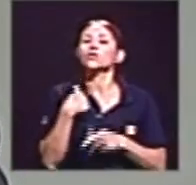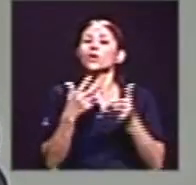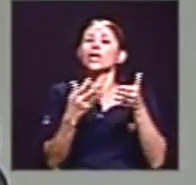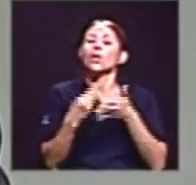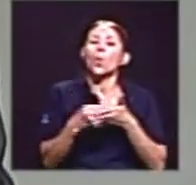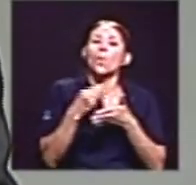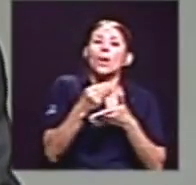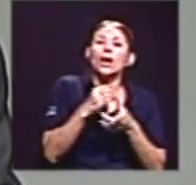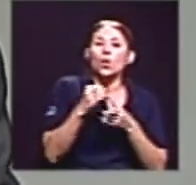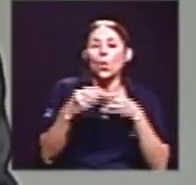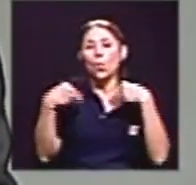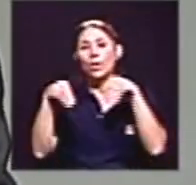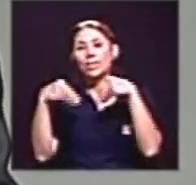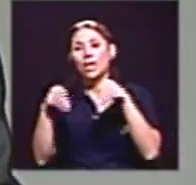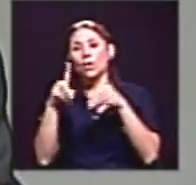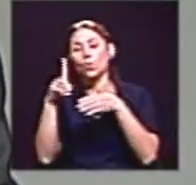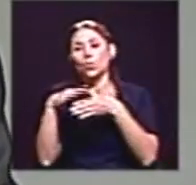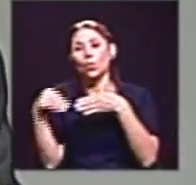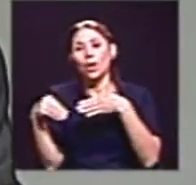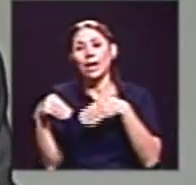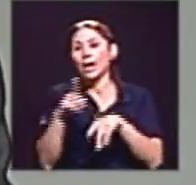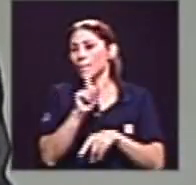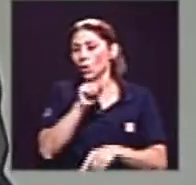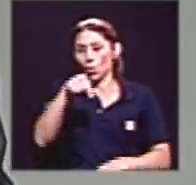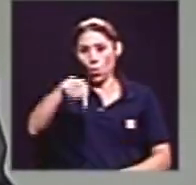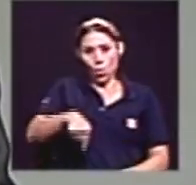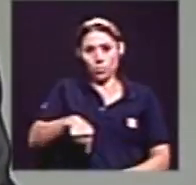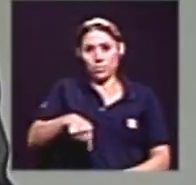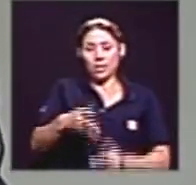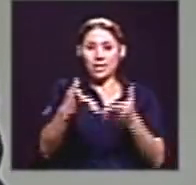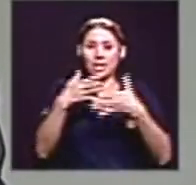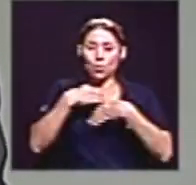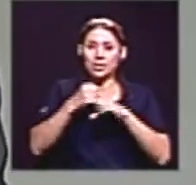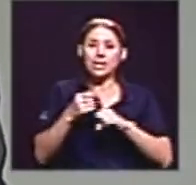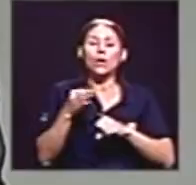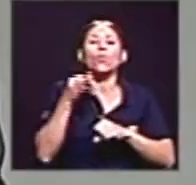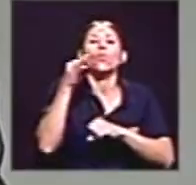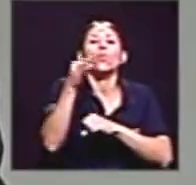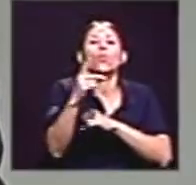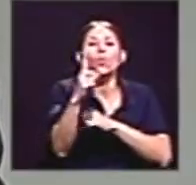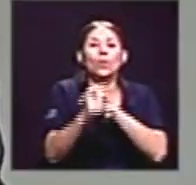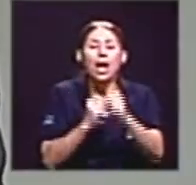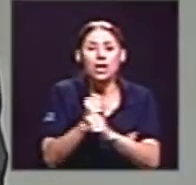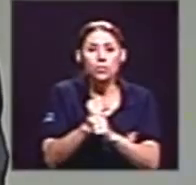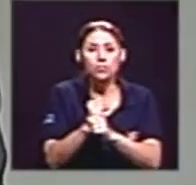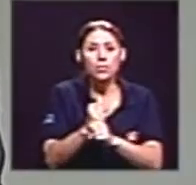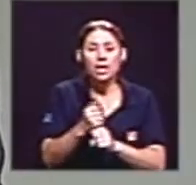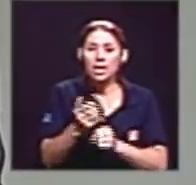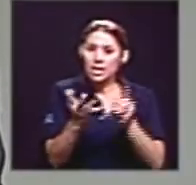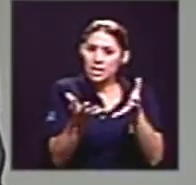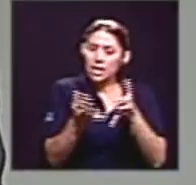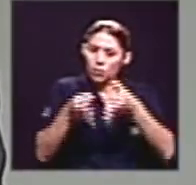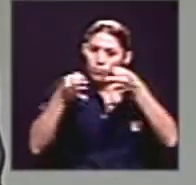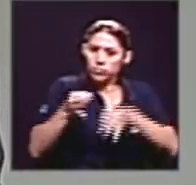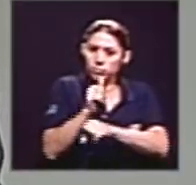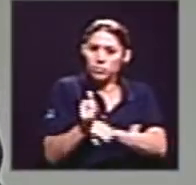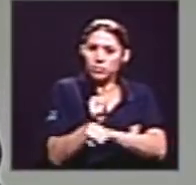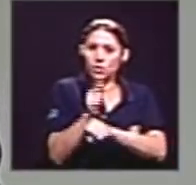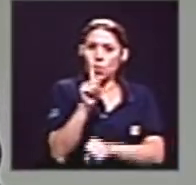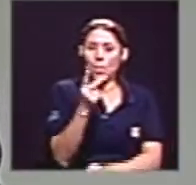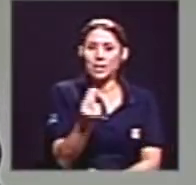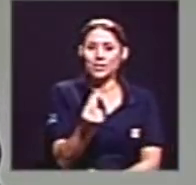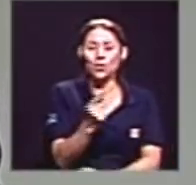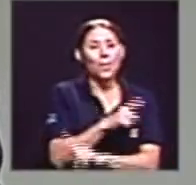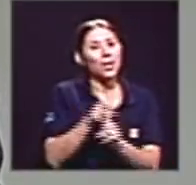el 31 de enero del año entrante y quisiera fijar un precio y saber cuál es ese precio. Eso todavía no existe en el